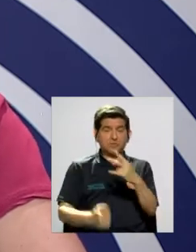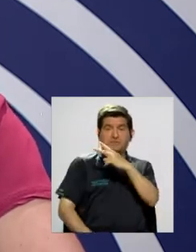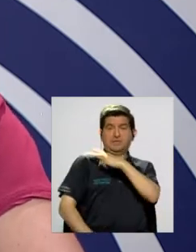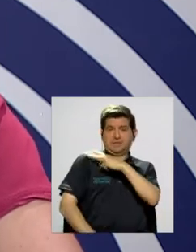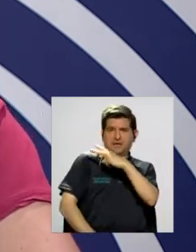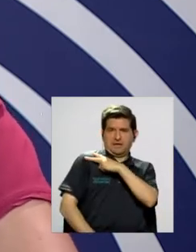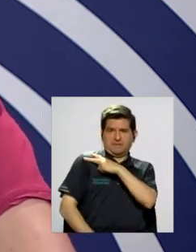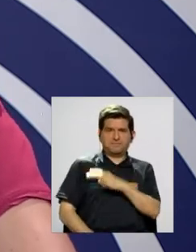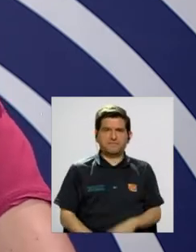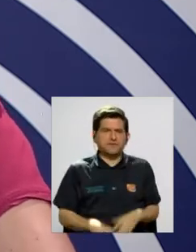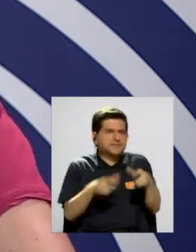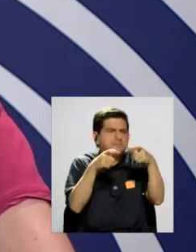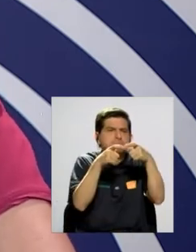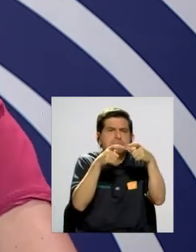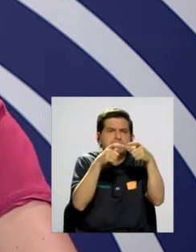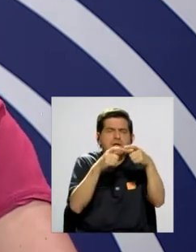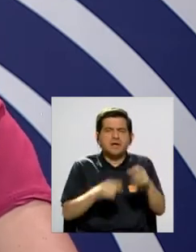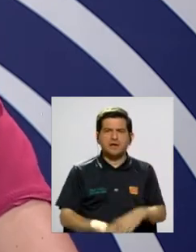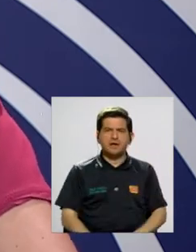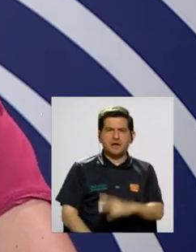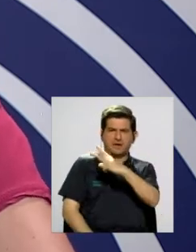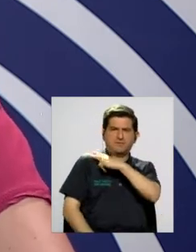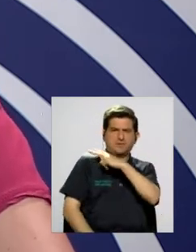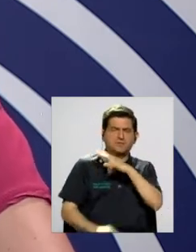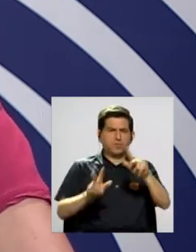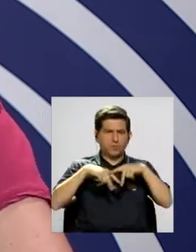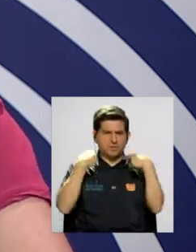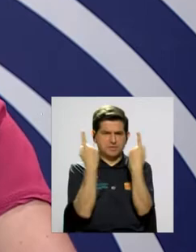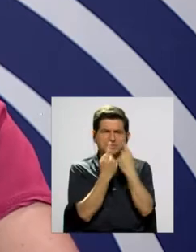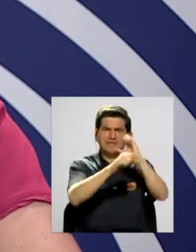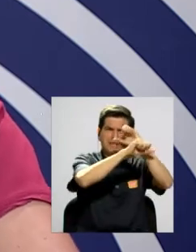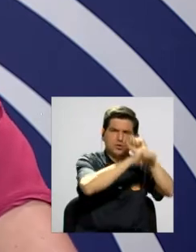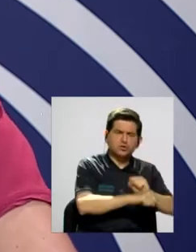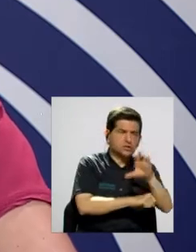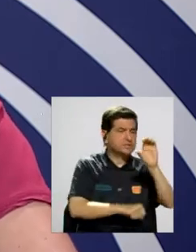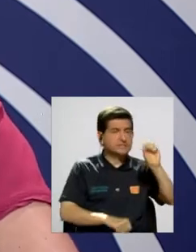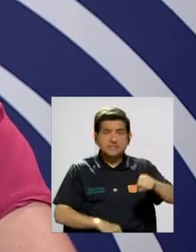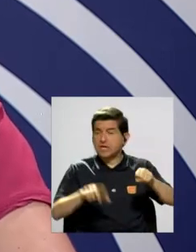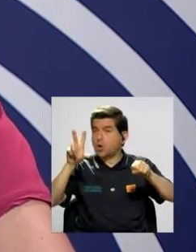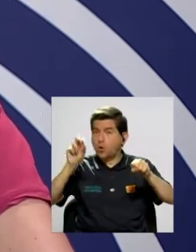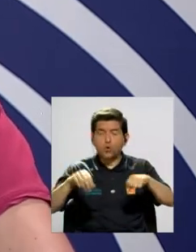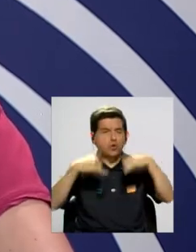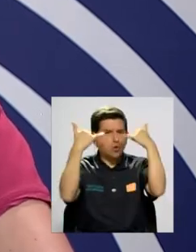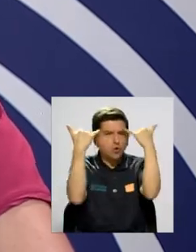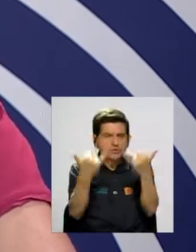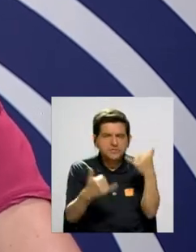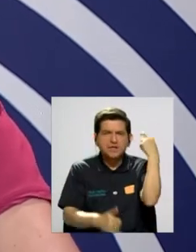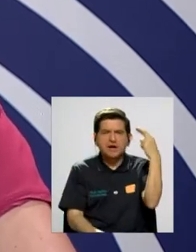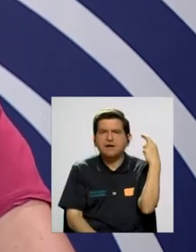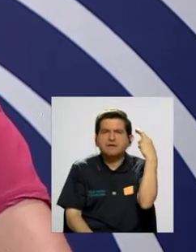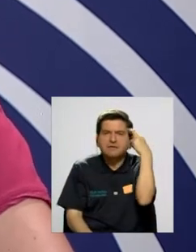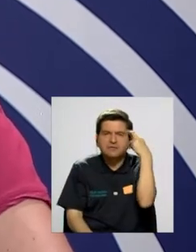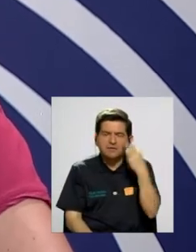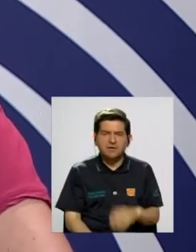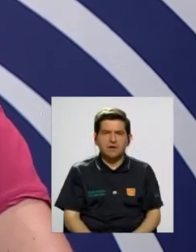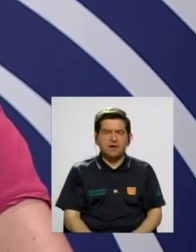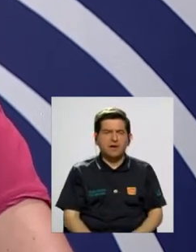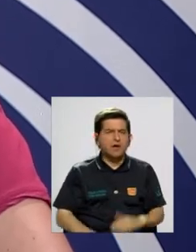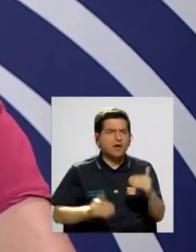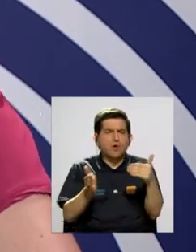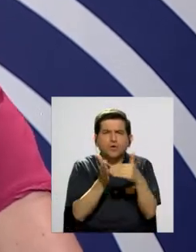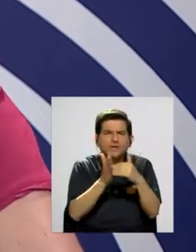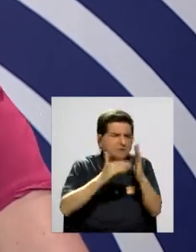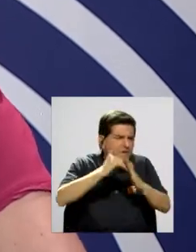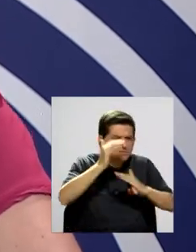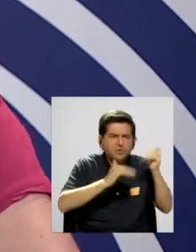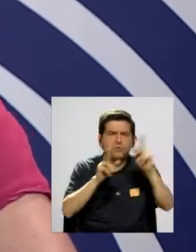jerarquías, las élites de los partidos políticos tradicionales y no tradicionales deben ya empezar a reflexionar en cómo van a reconstruir los partidos